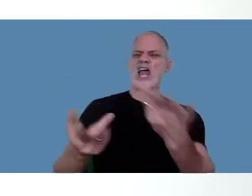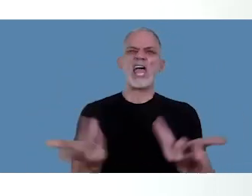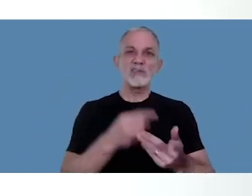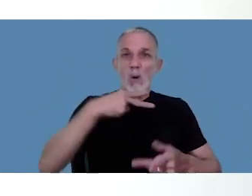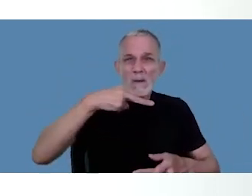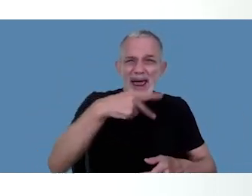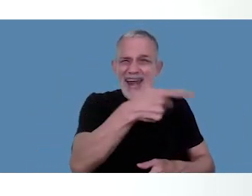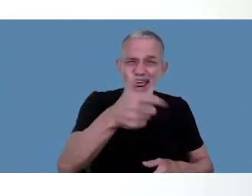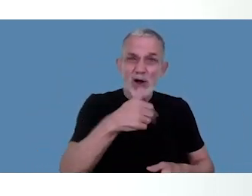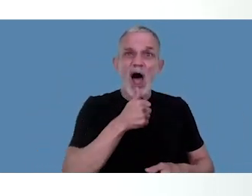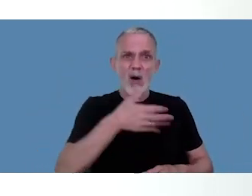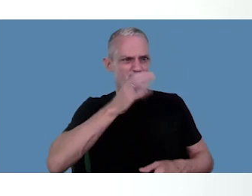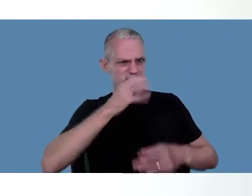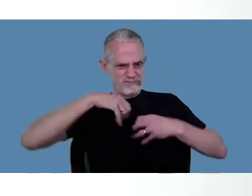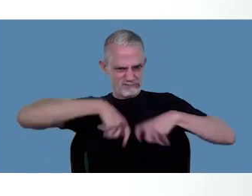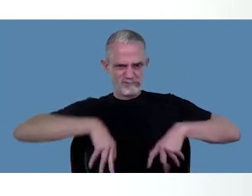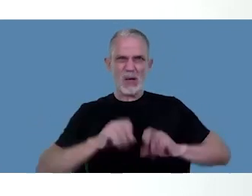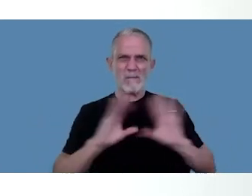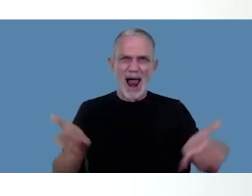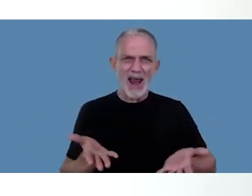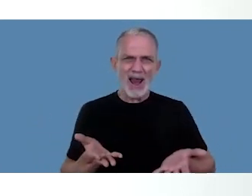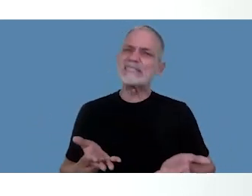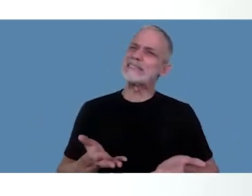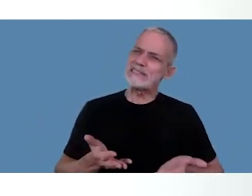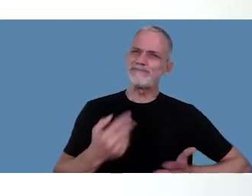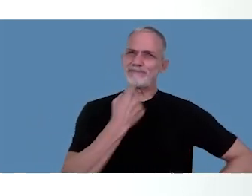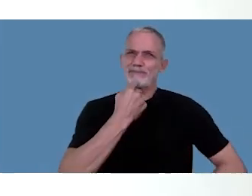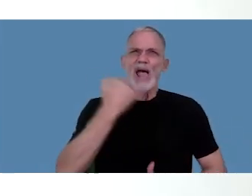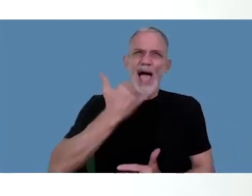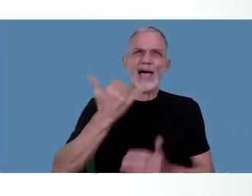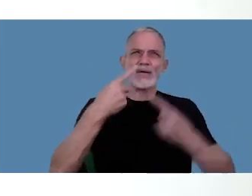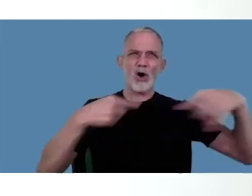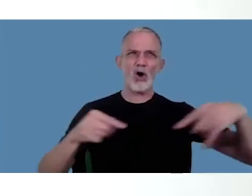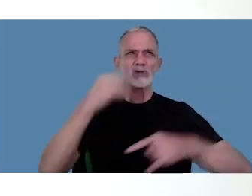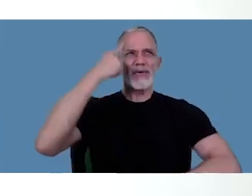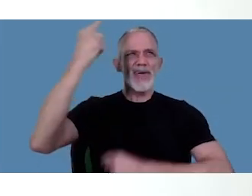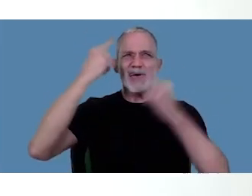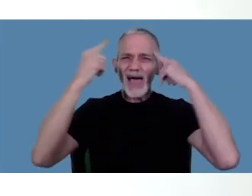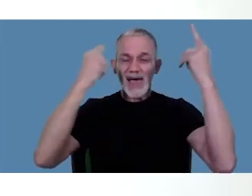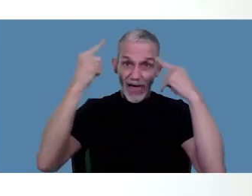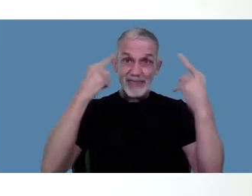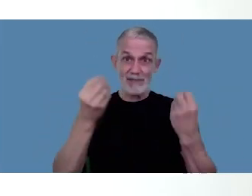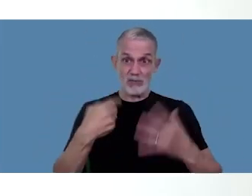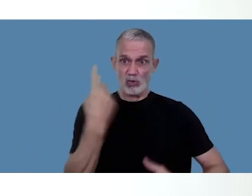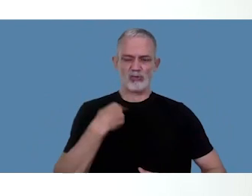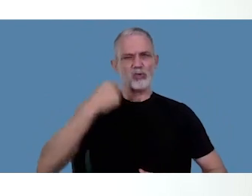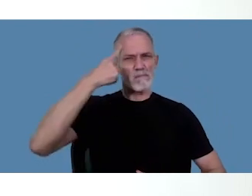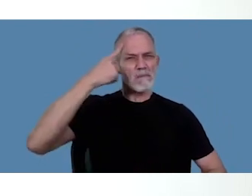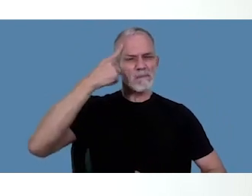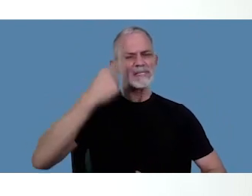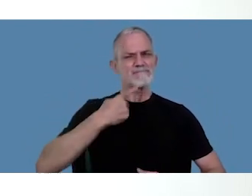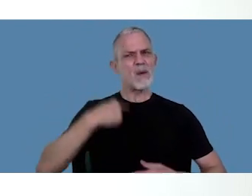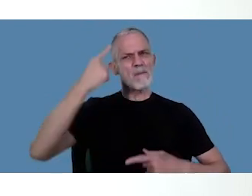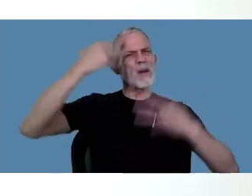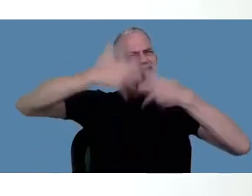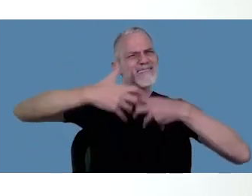envenenándose con el agua. Entonces hay muchas inquietudes que tenemos que empezar a hacernos, tenemos que empezar a preguntarnos, a